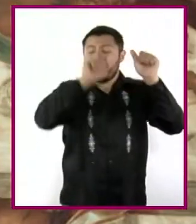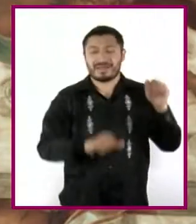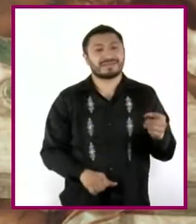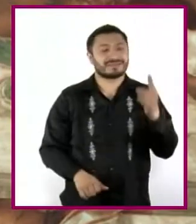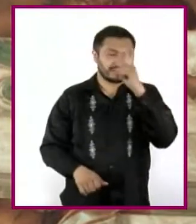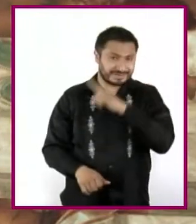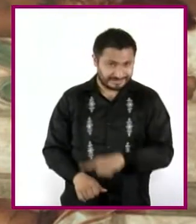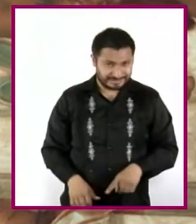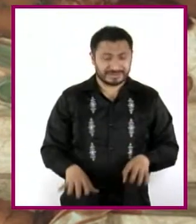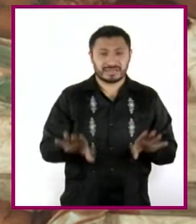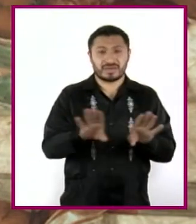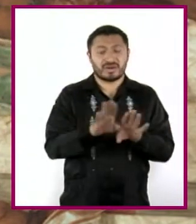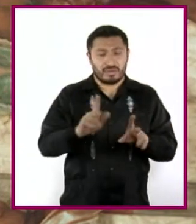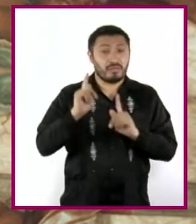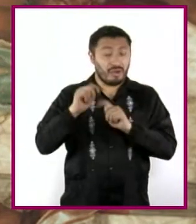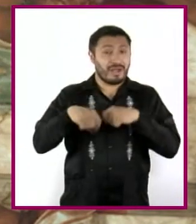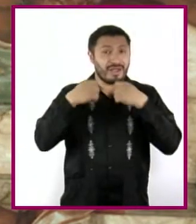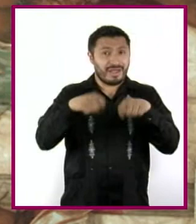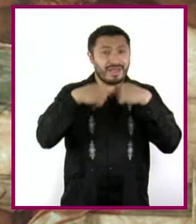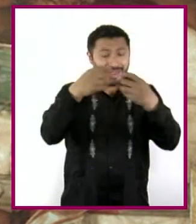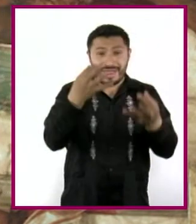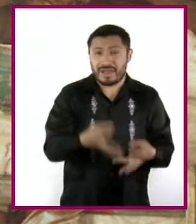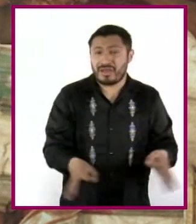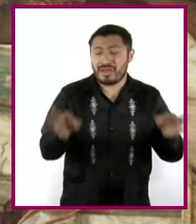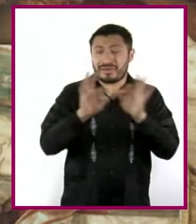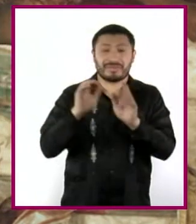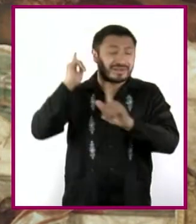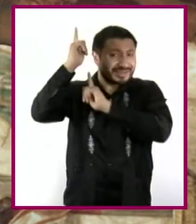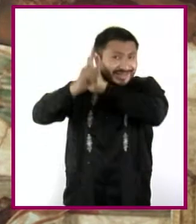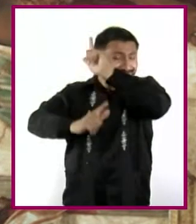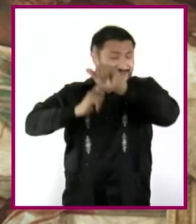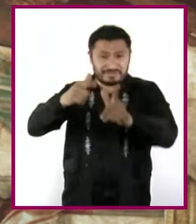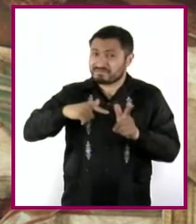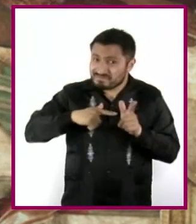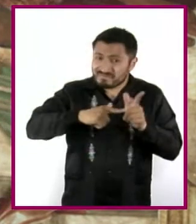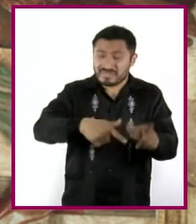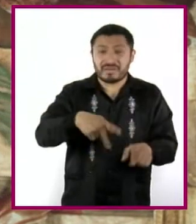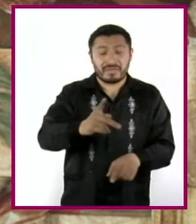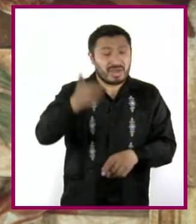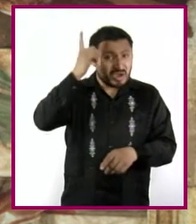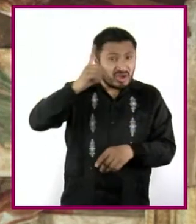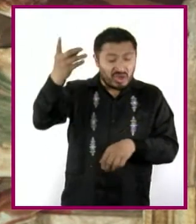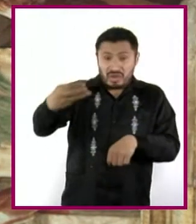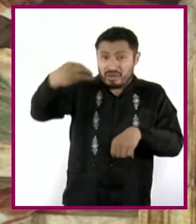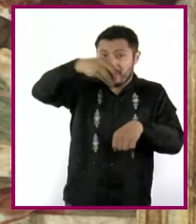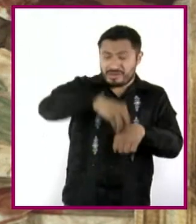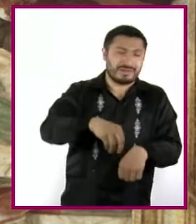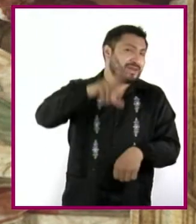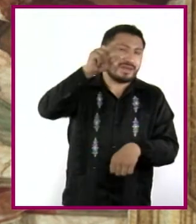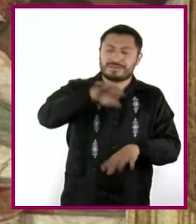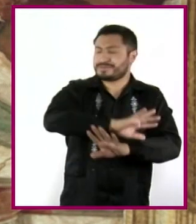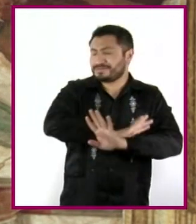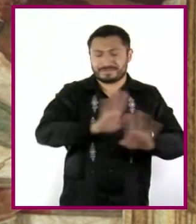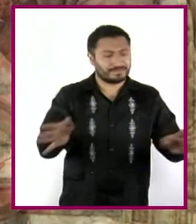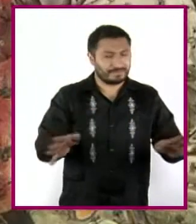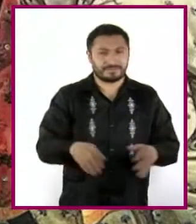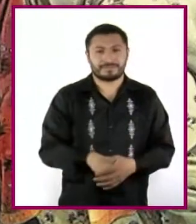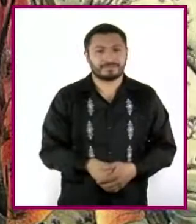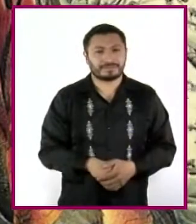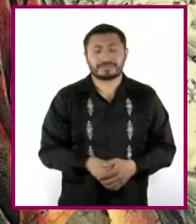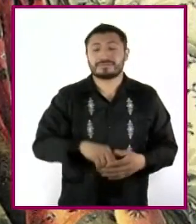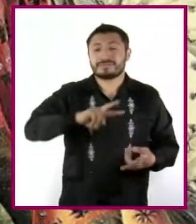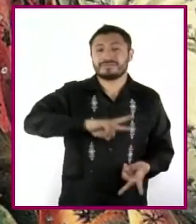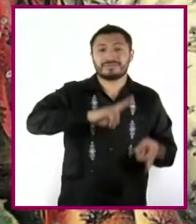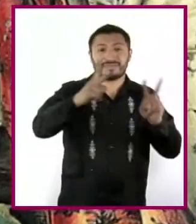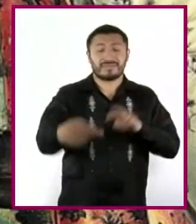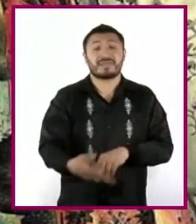que recupera la tradición clásica de los griegos, pero no poniendo a los dioses y al destino fatal en el centro, sino